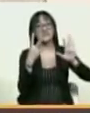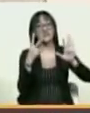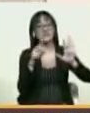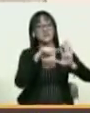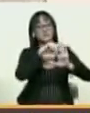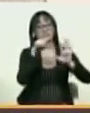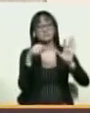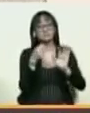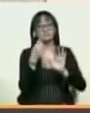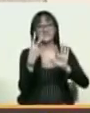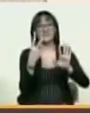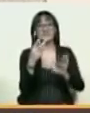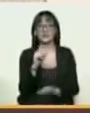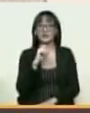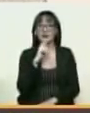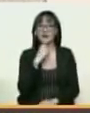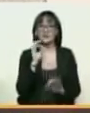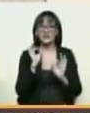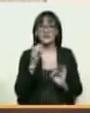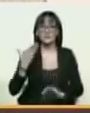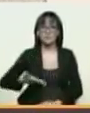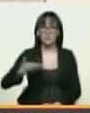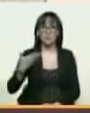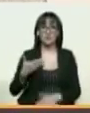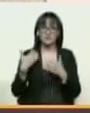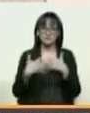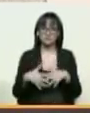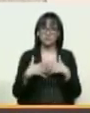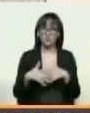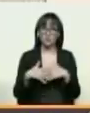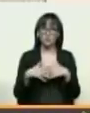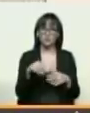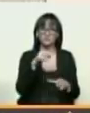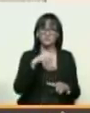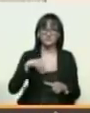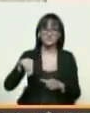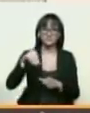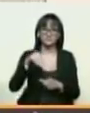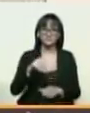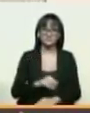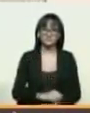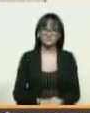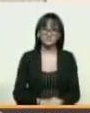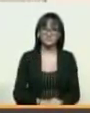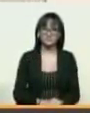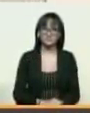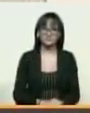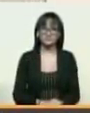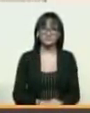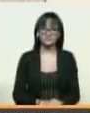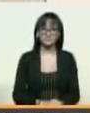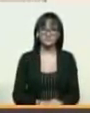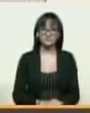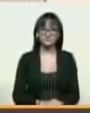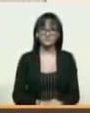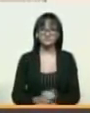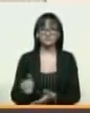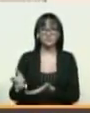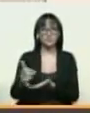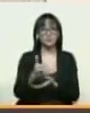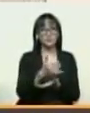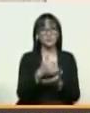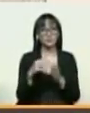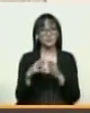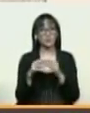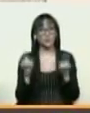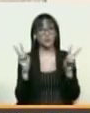claves de la cadena agroproductiva, que además recoge todos los sectores,